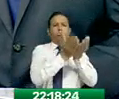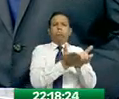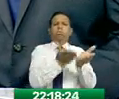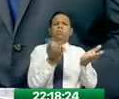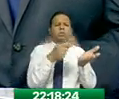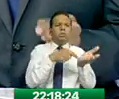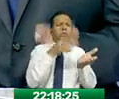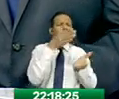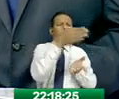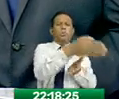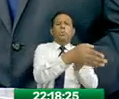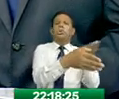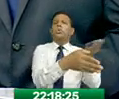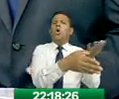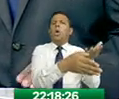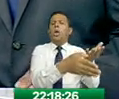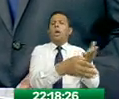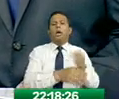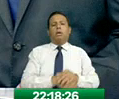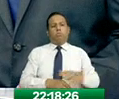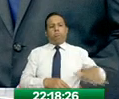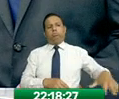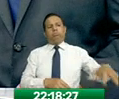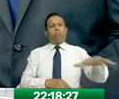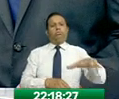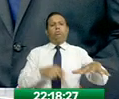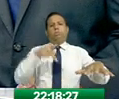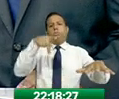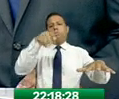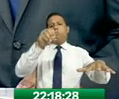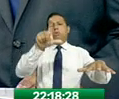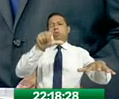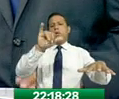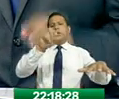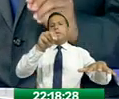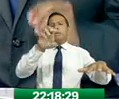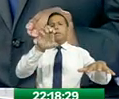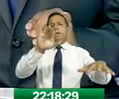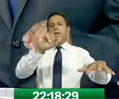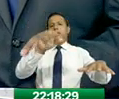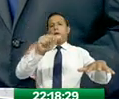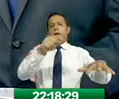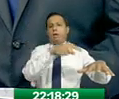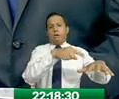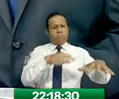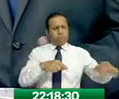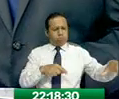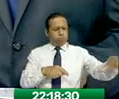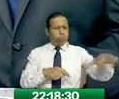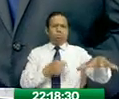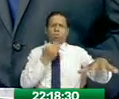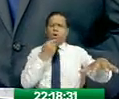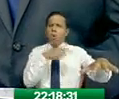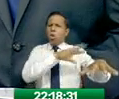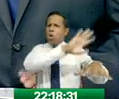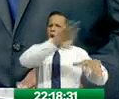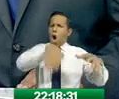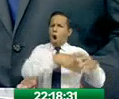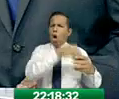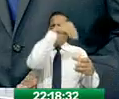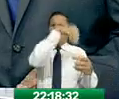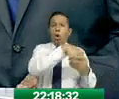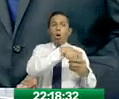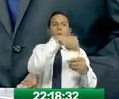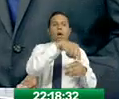Polinesia Francesa con toda su tripulación contagiada de coronavirus. Autoridades en nuestro país aseguran que se está trabajando para la